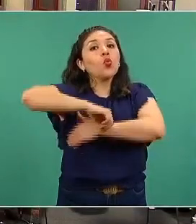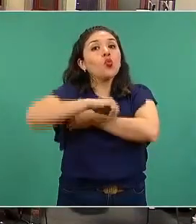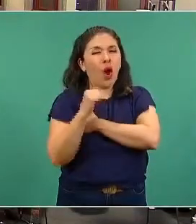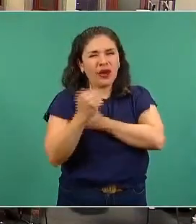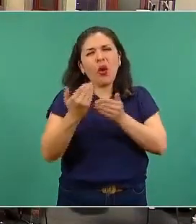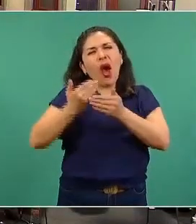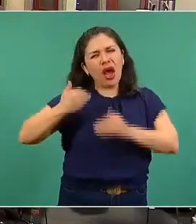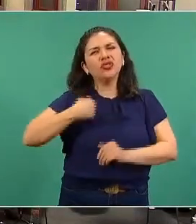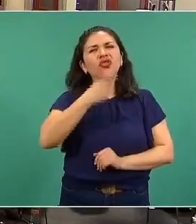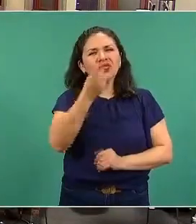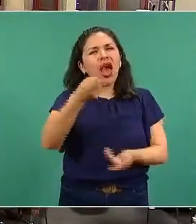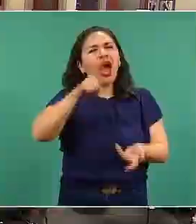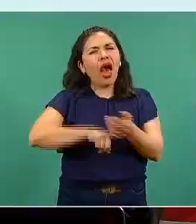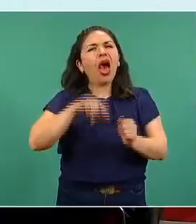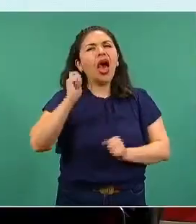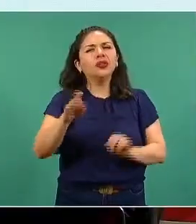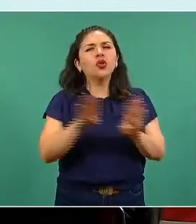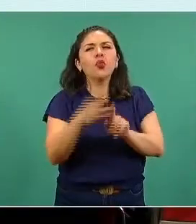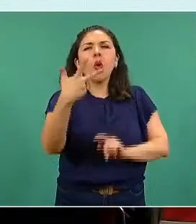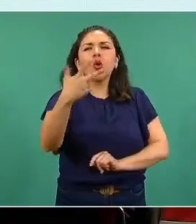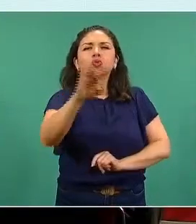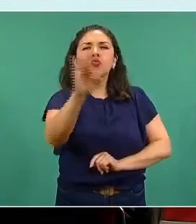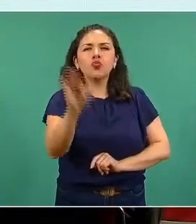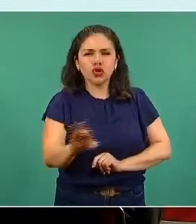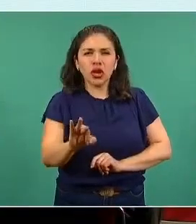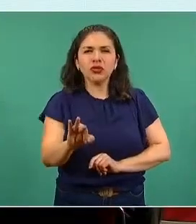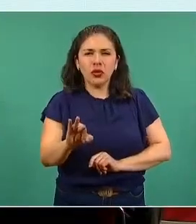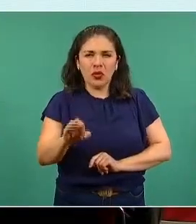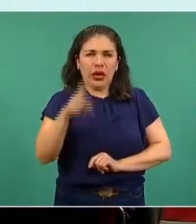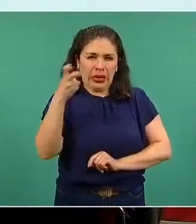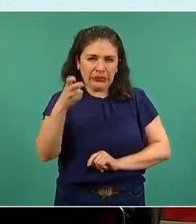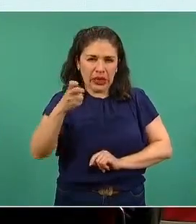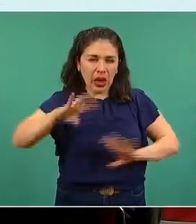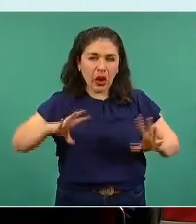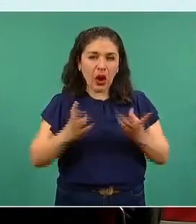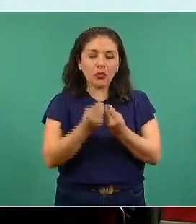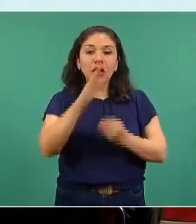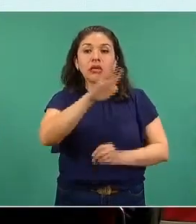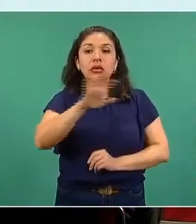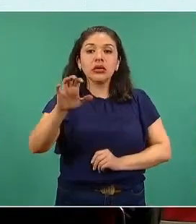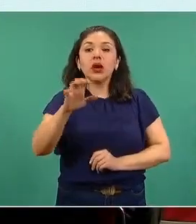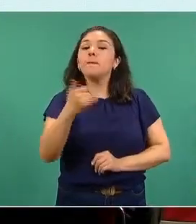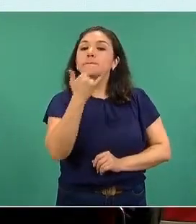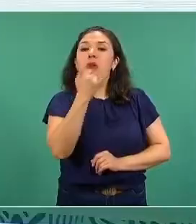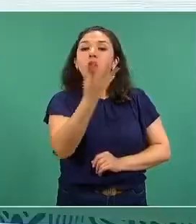en días pasados, que representaba el 8% de este total,